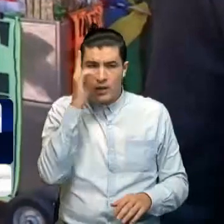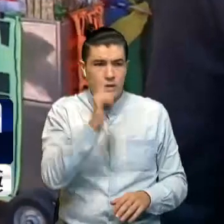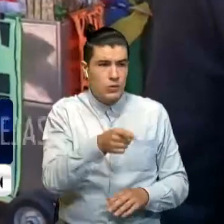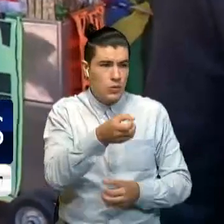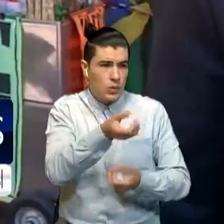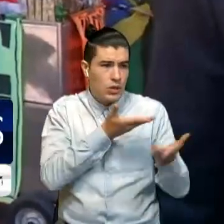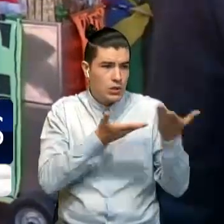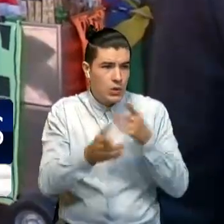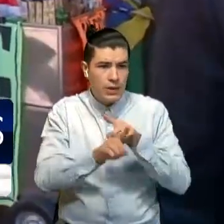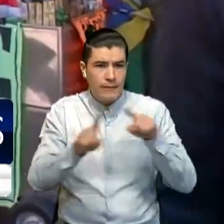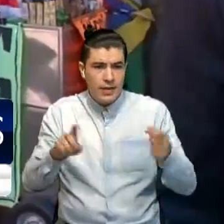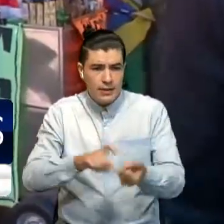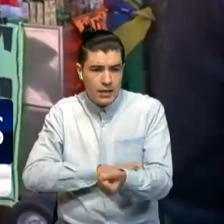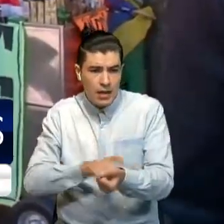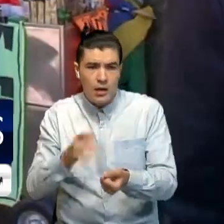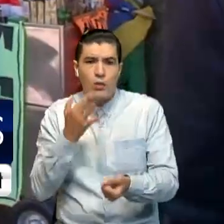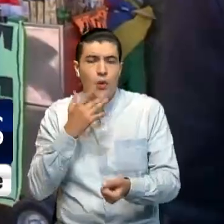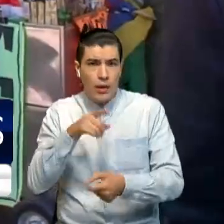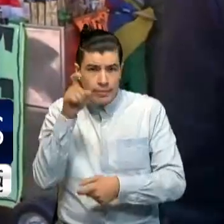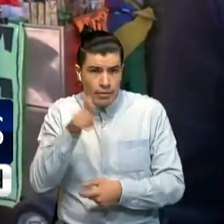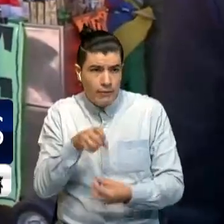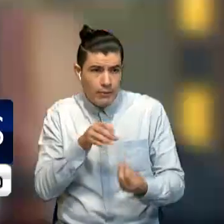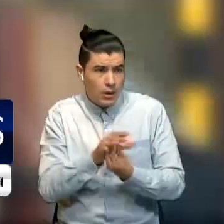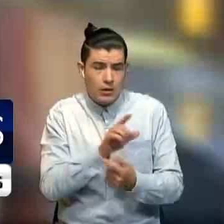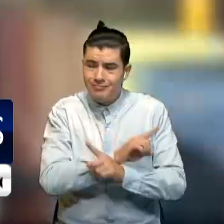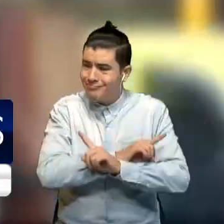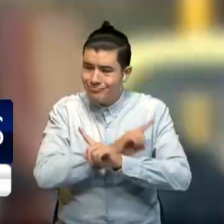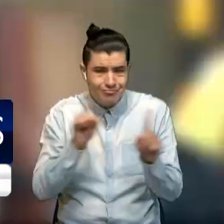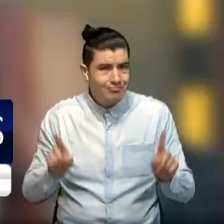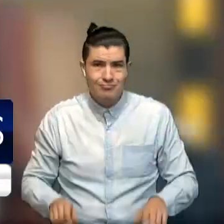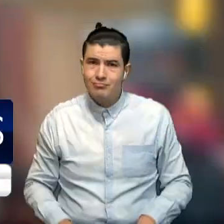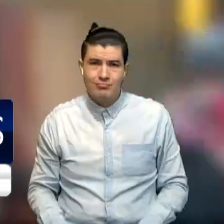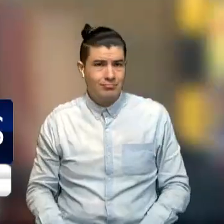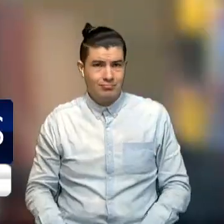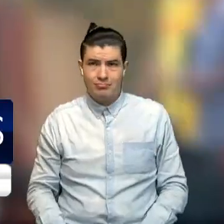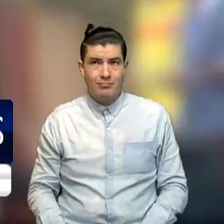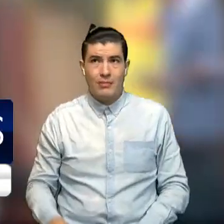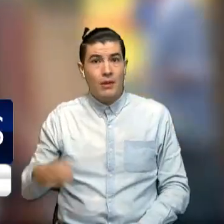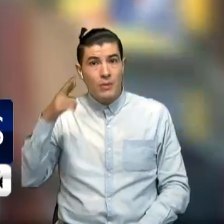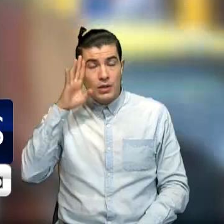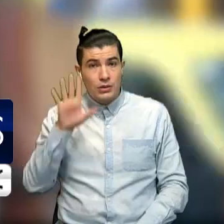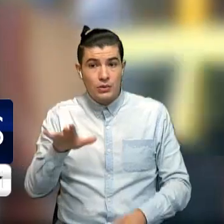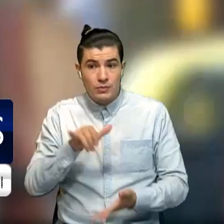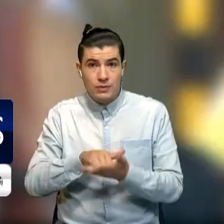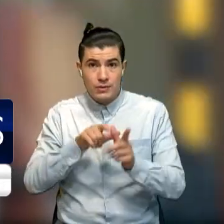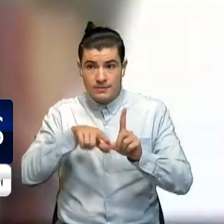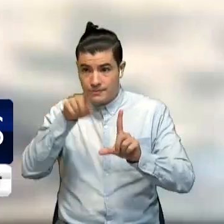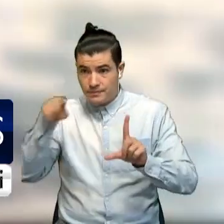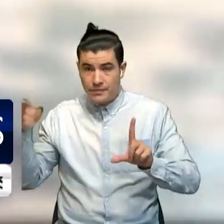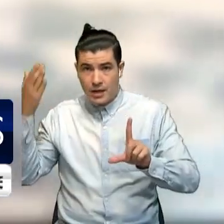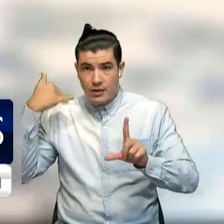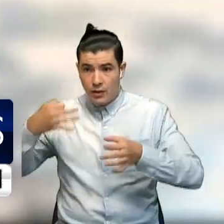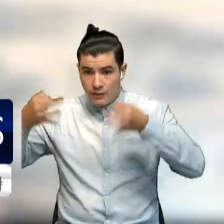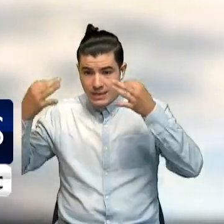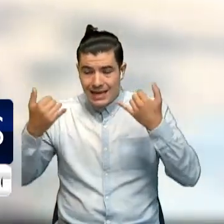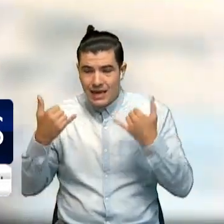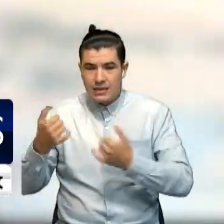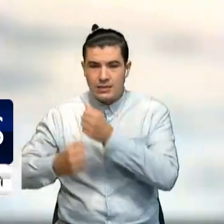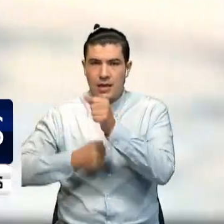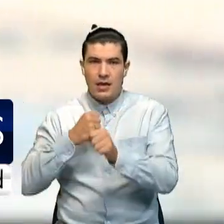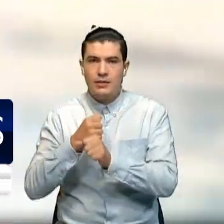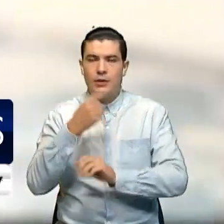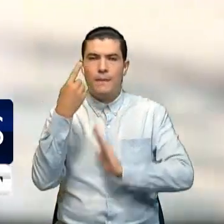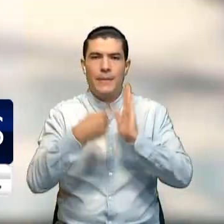diferencia raza color debe ser maltratado según estadísticas oficiales durante este año se han presentado